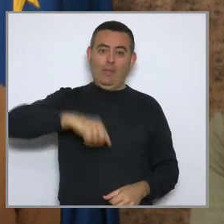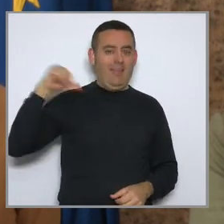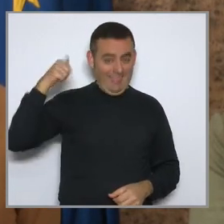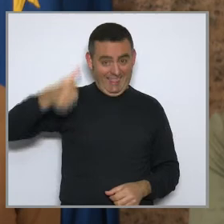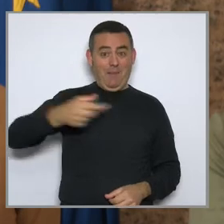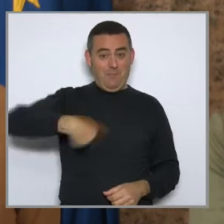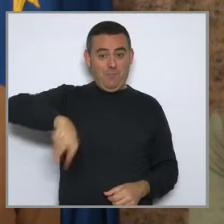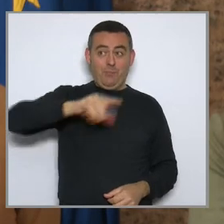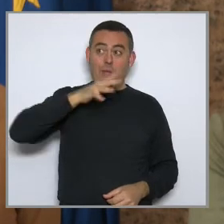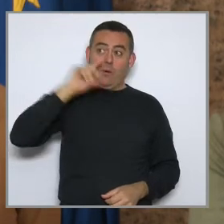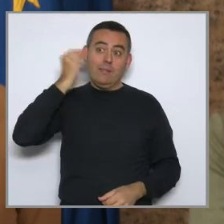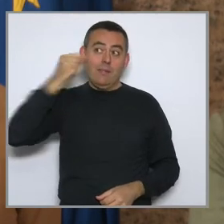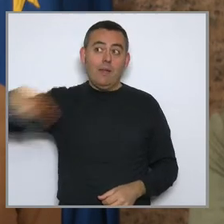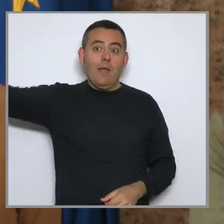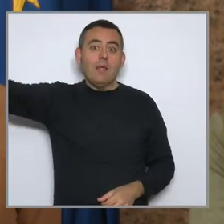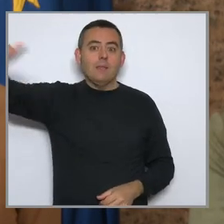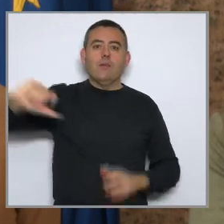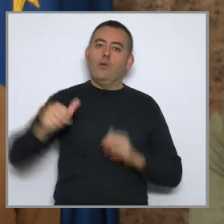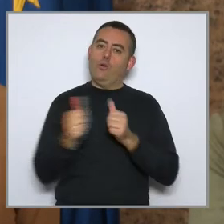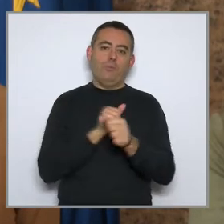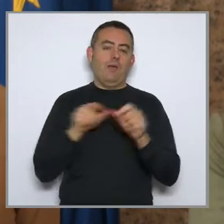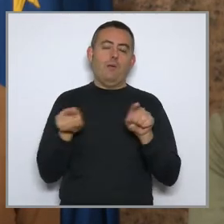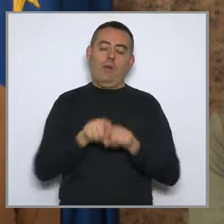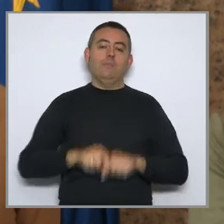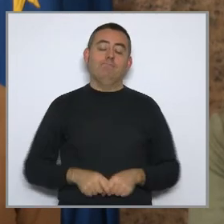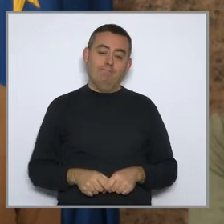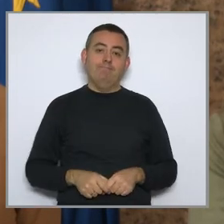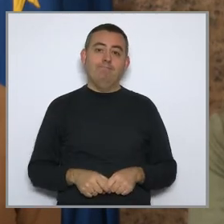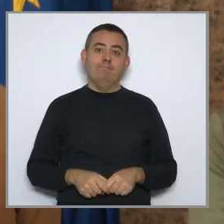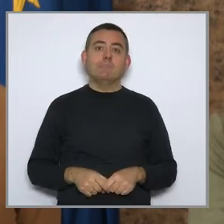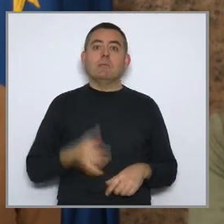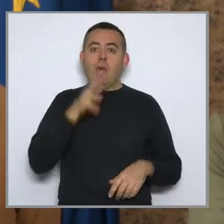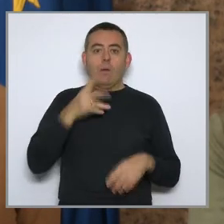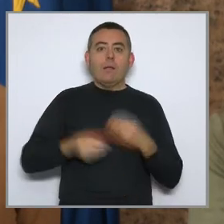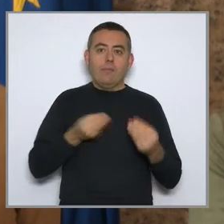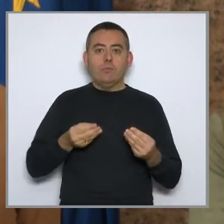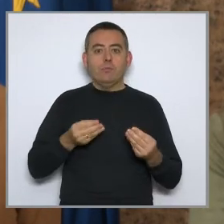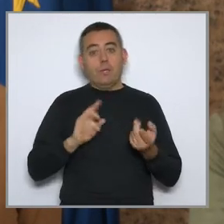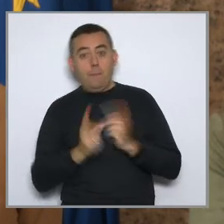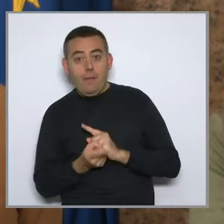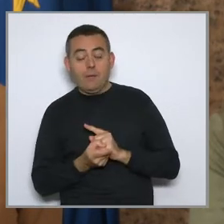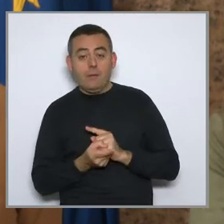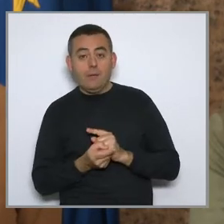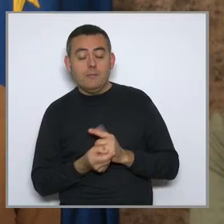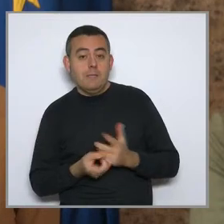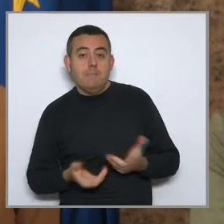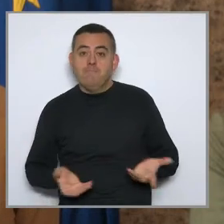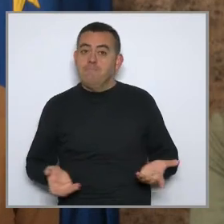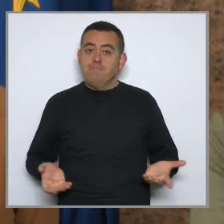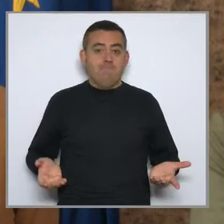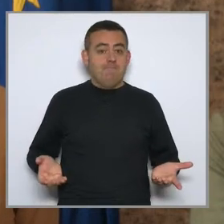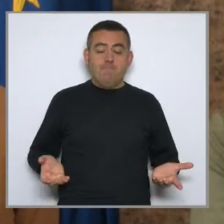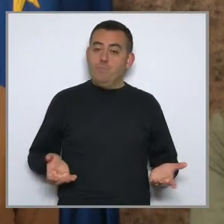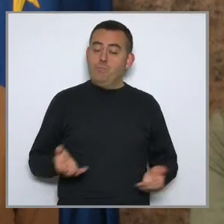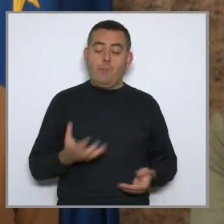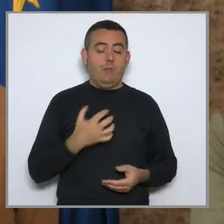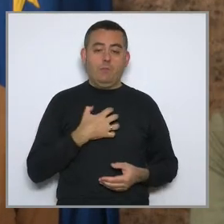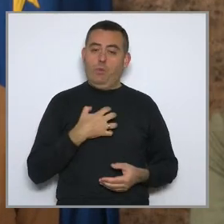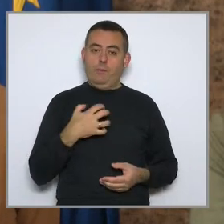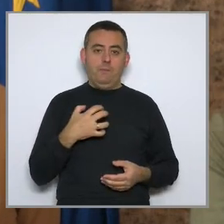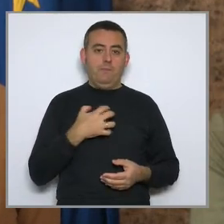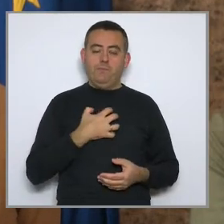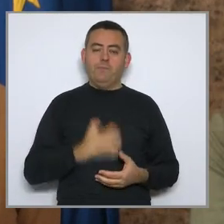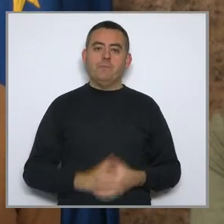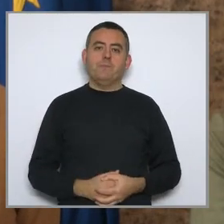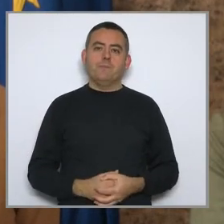Y en ese sentido, lo que no podemos es cambiar el escenario, sino si el problema fundamental es